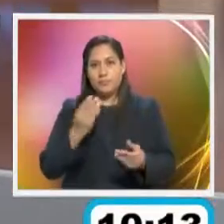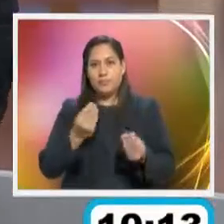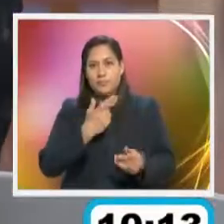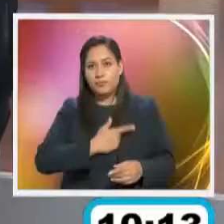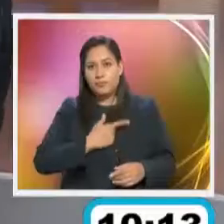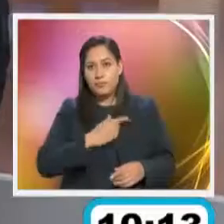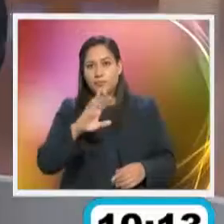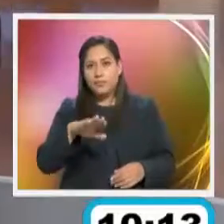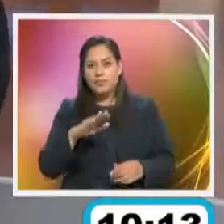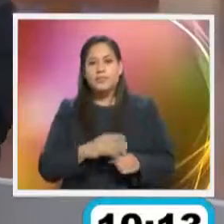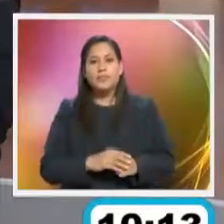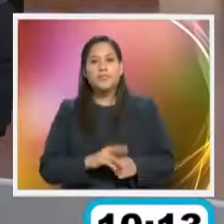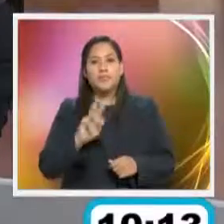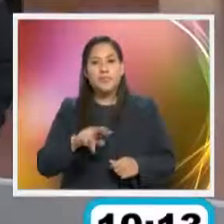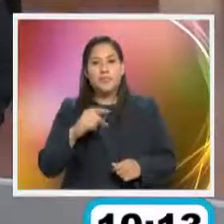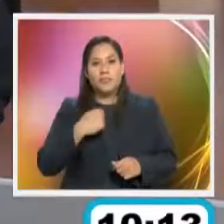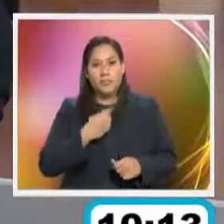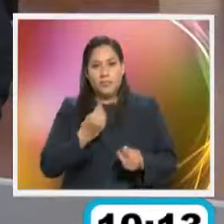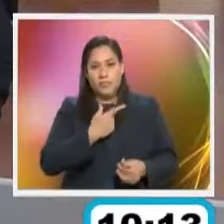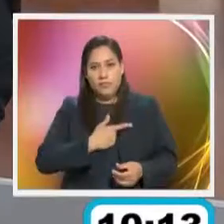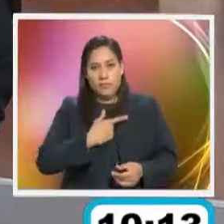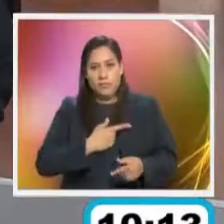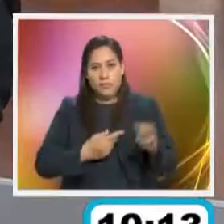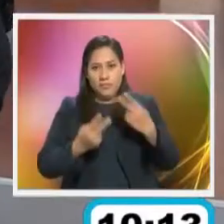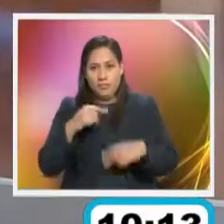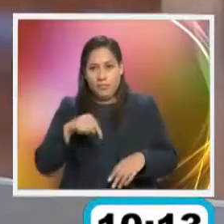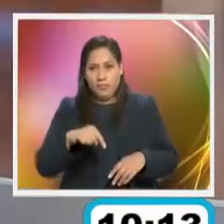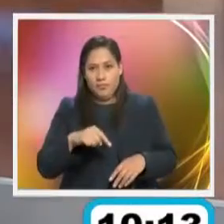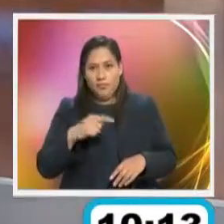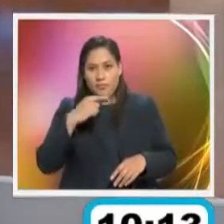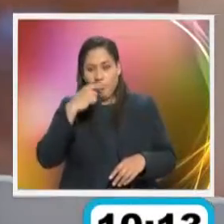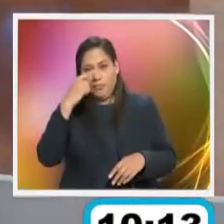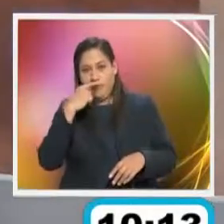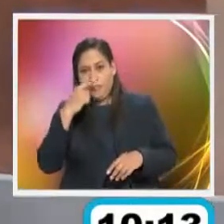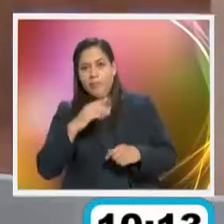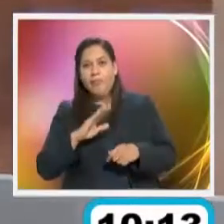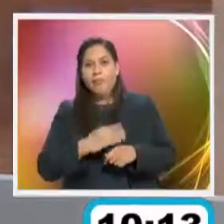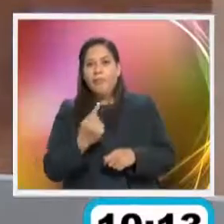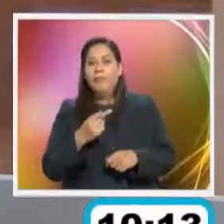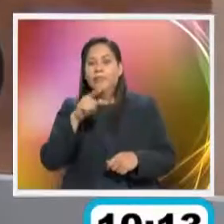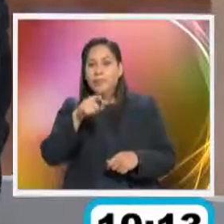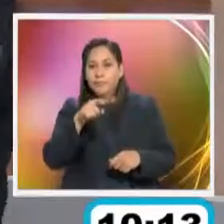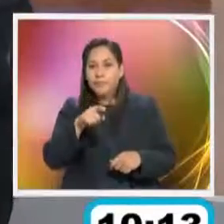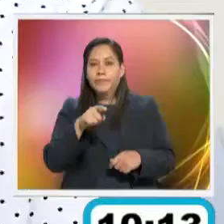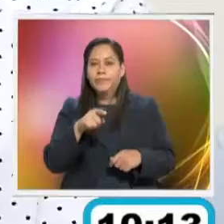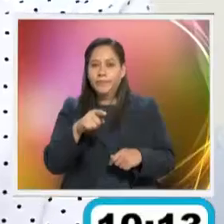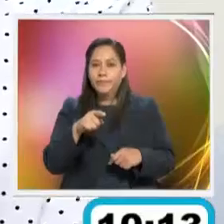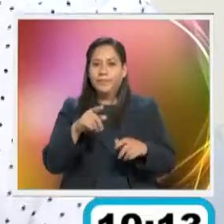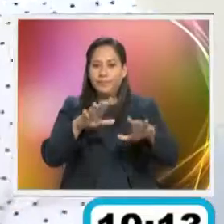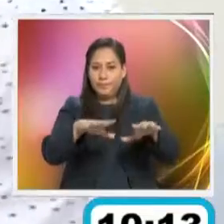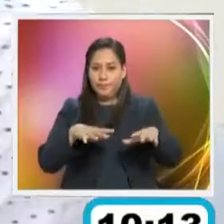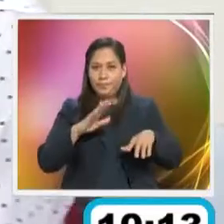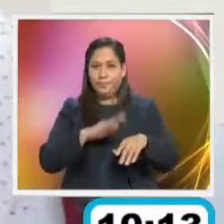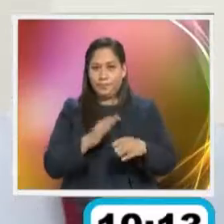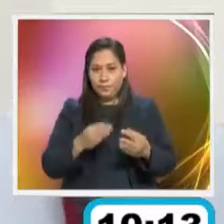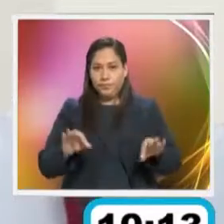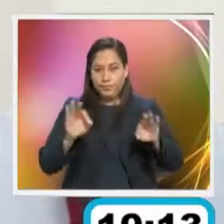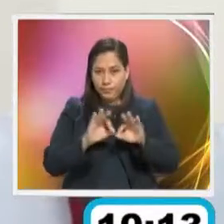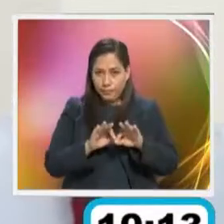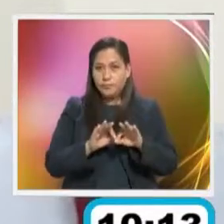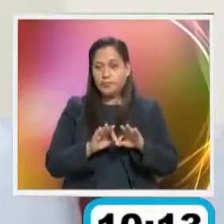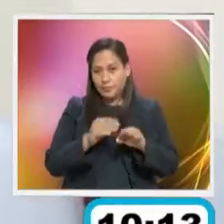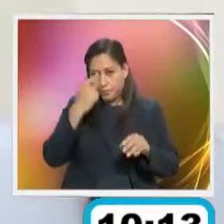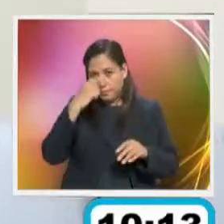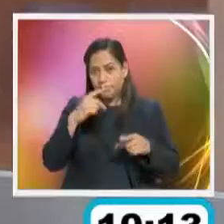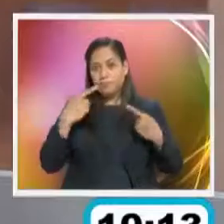gusto. Oye, de verdad a mí me da mucho gusto tenerte aquí, presumirte, porque has estado en uno de los escenarios más importantes, ¿no?